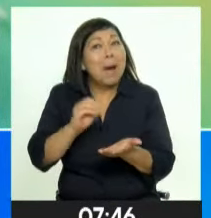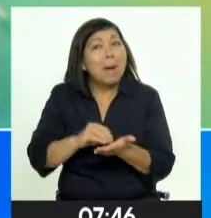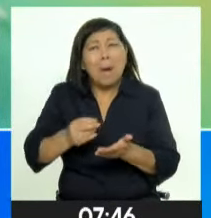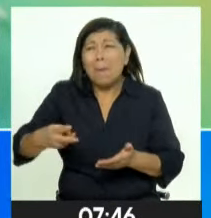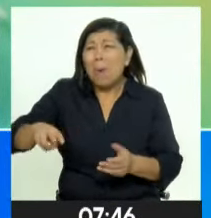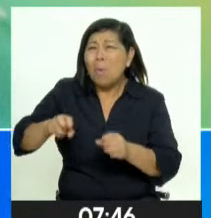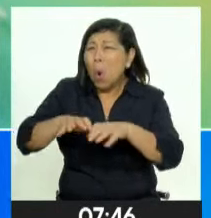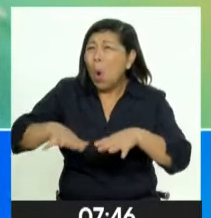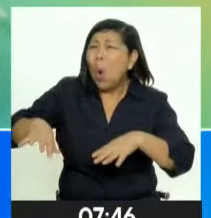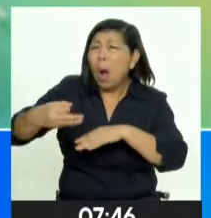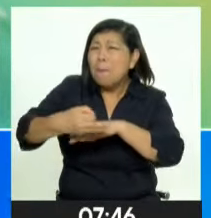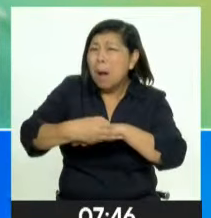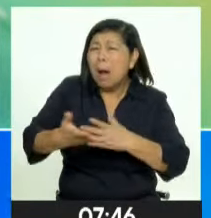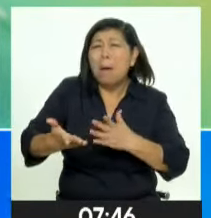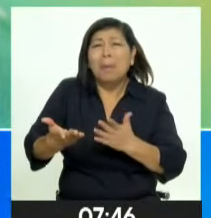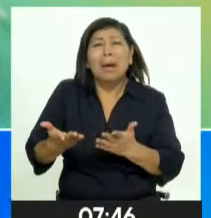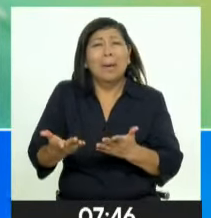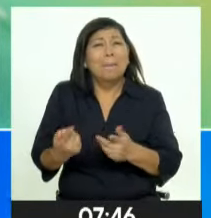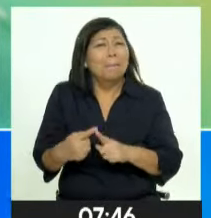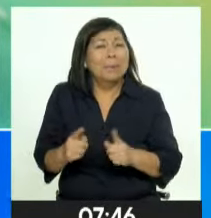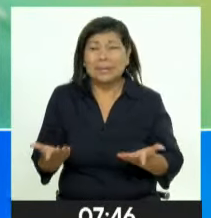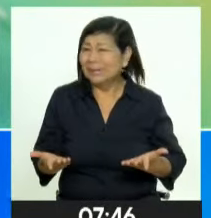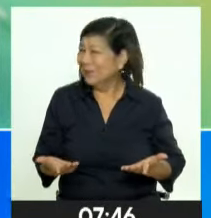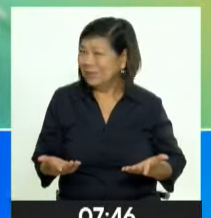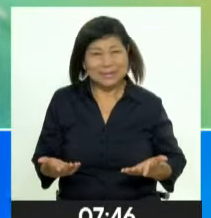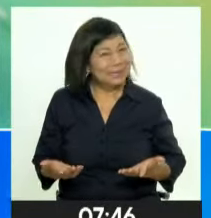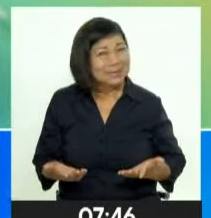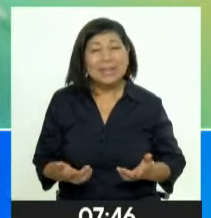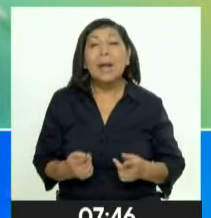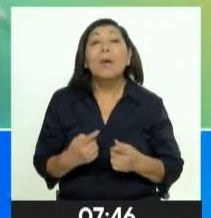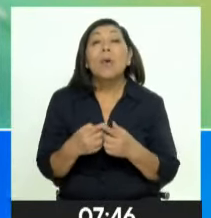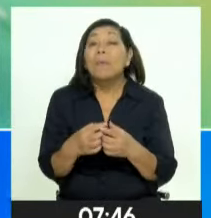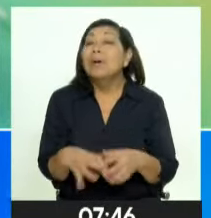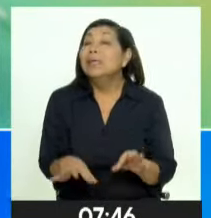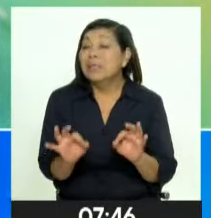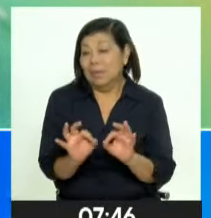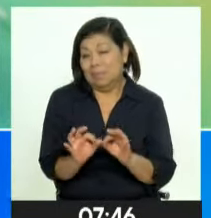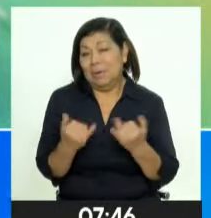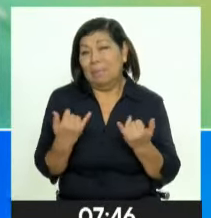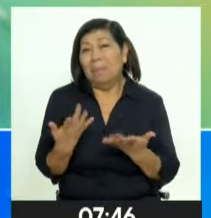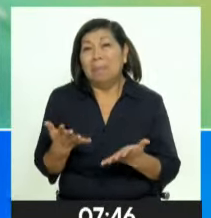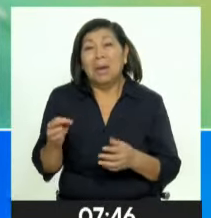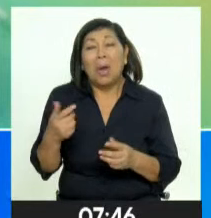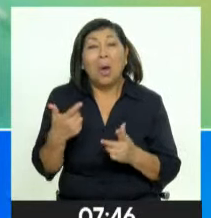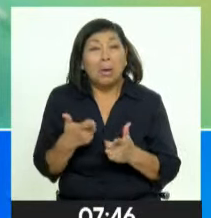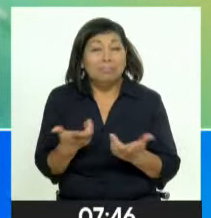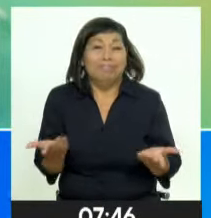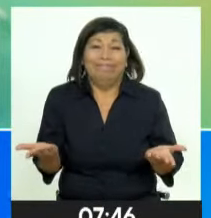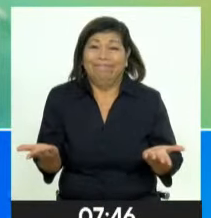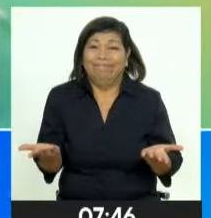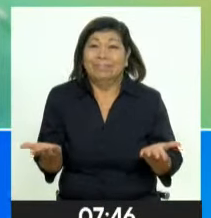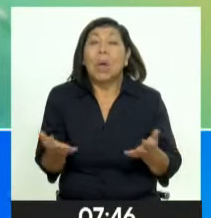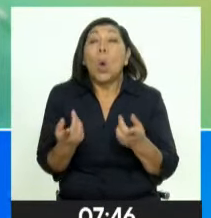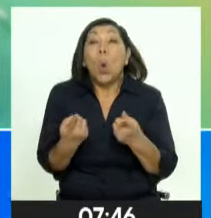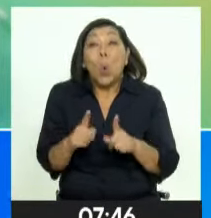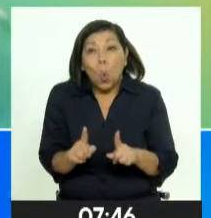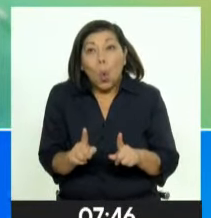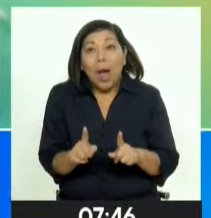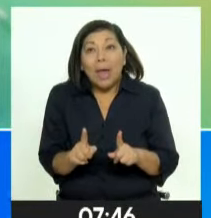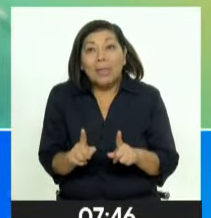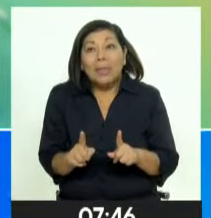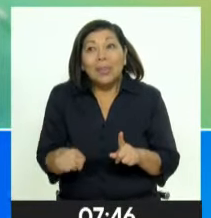bastantes casos, la vacuna no nos ayudaría a solucionar el brote, ¿no? De hecho, no está indicada para el control de brotes, sino más bien cuando estamos en el